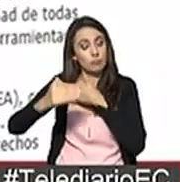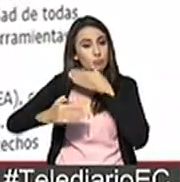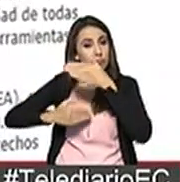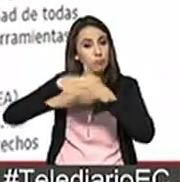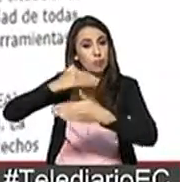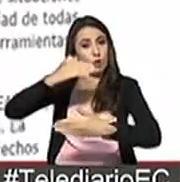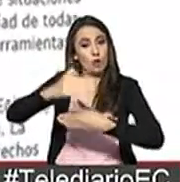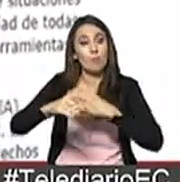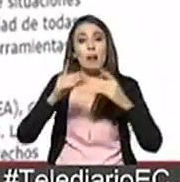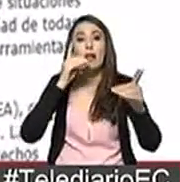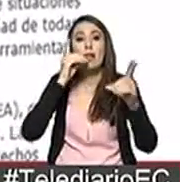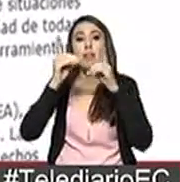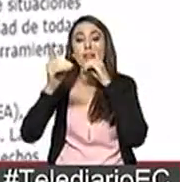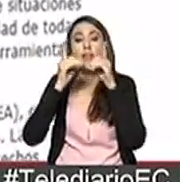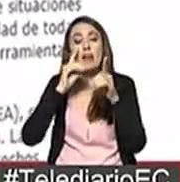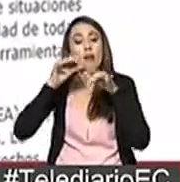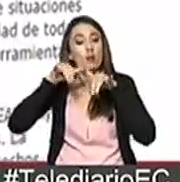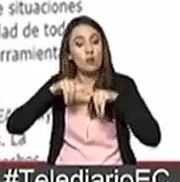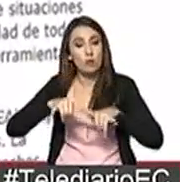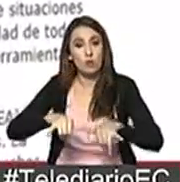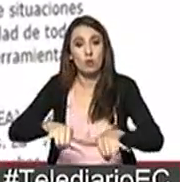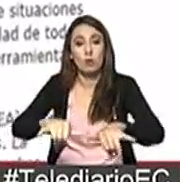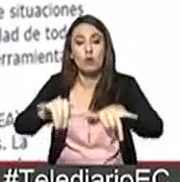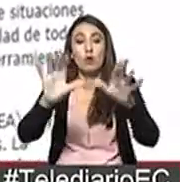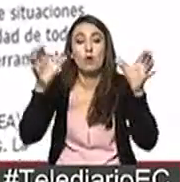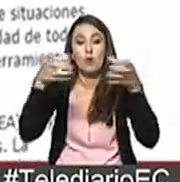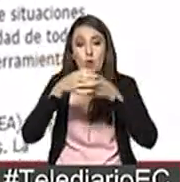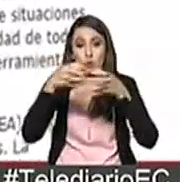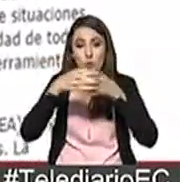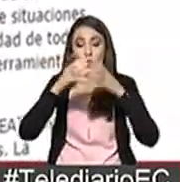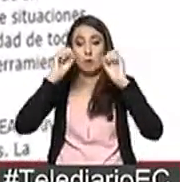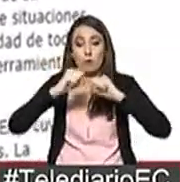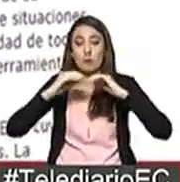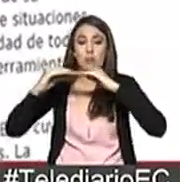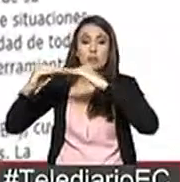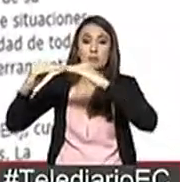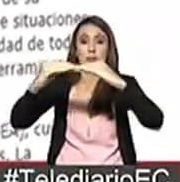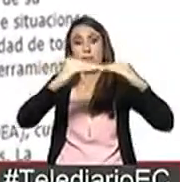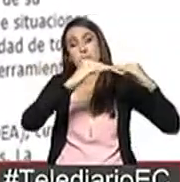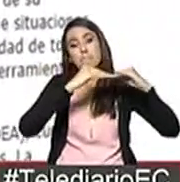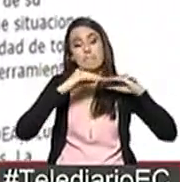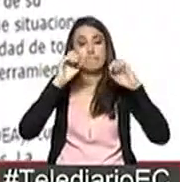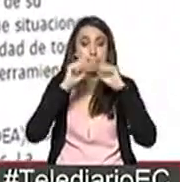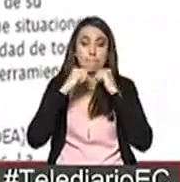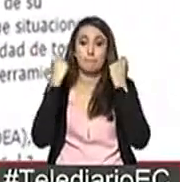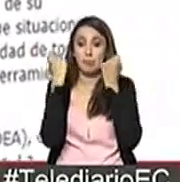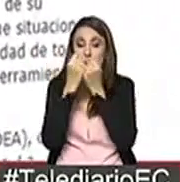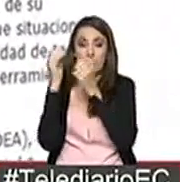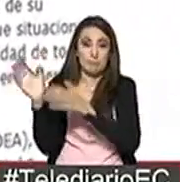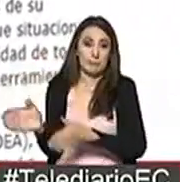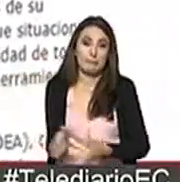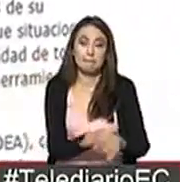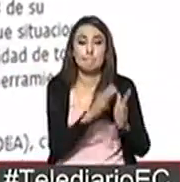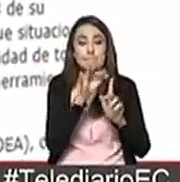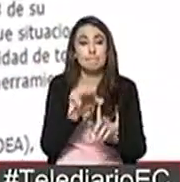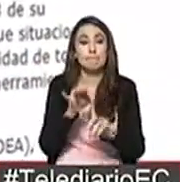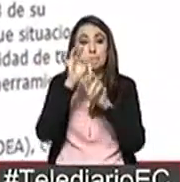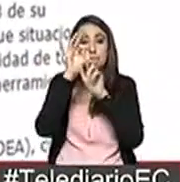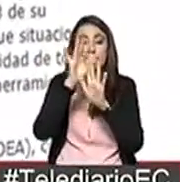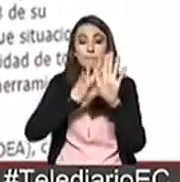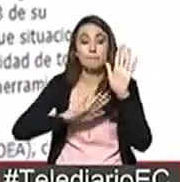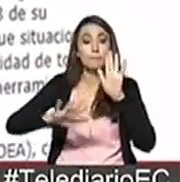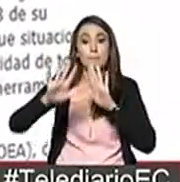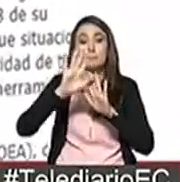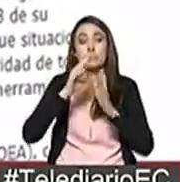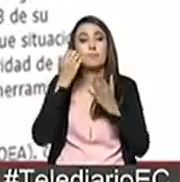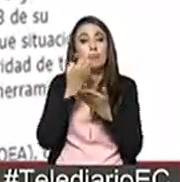diálogo instalados en el país, tomando en consideración los estándares internacionales de derechos humanos y en particular en materia de